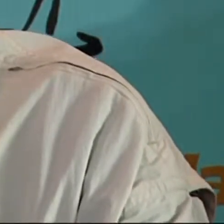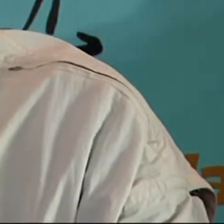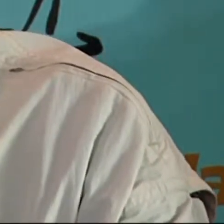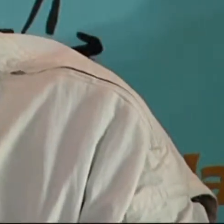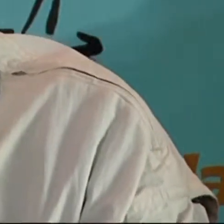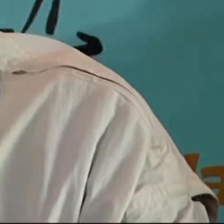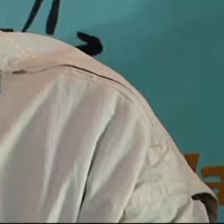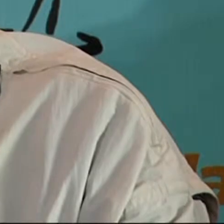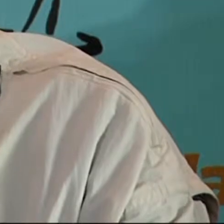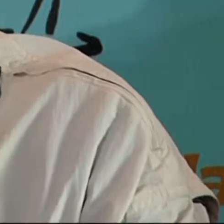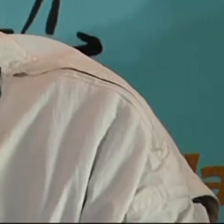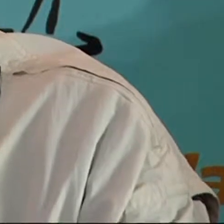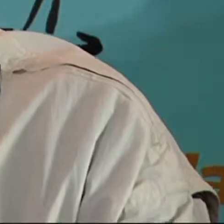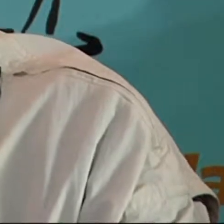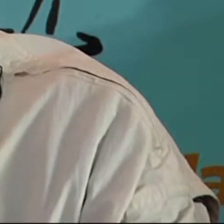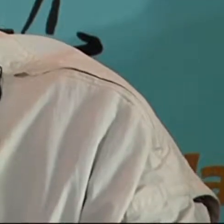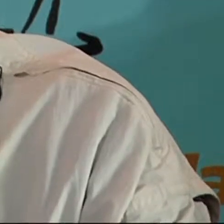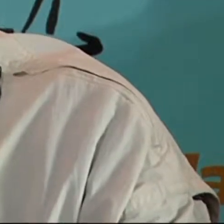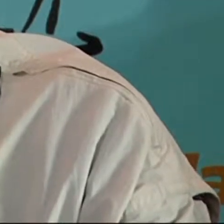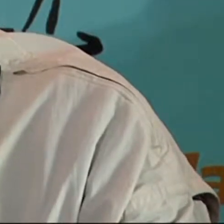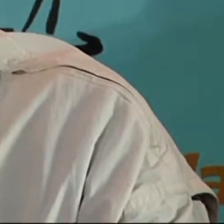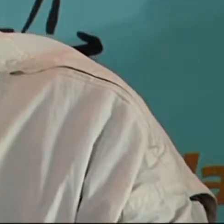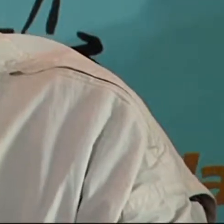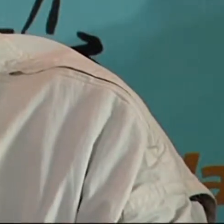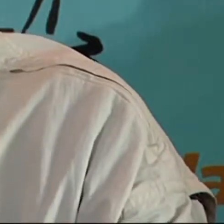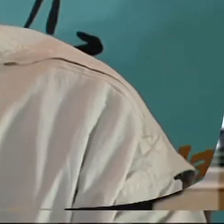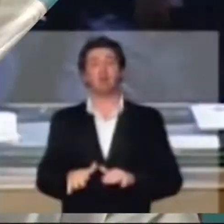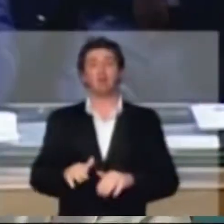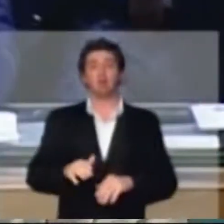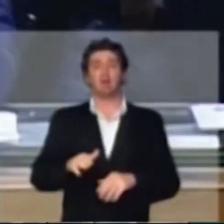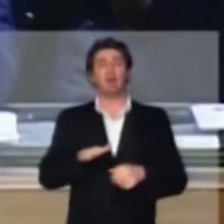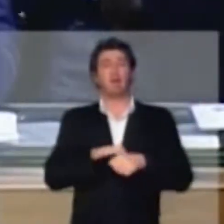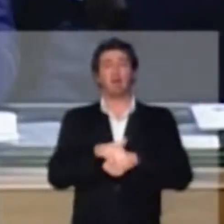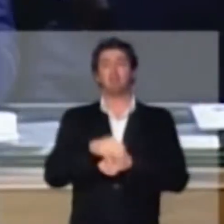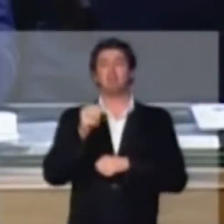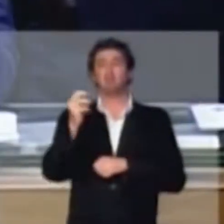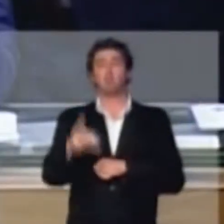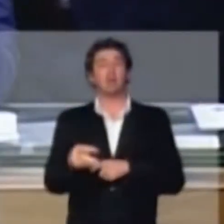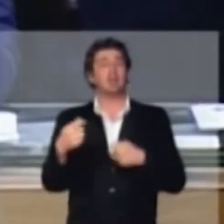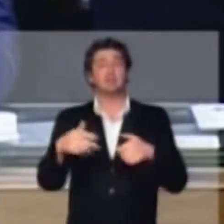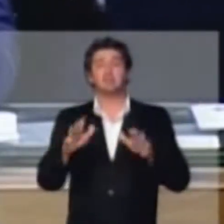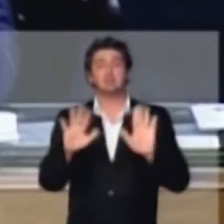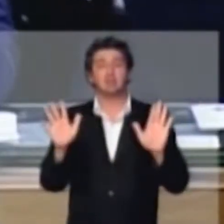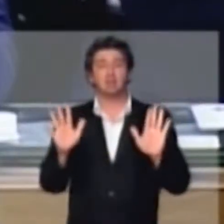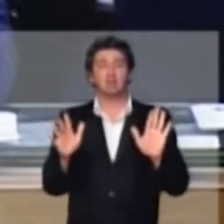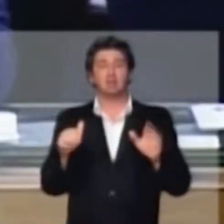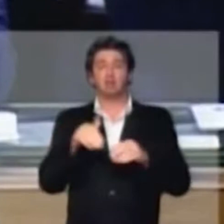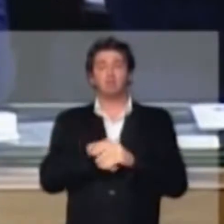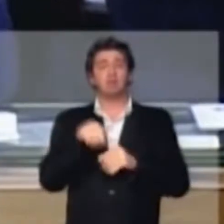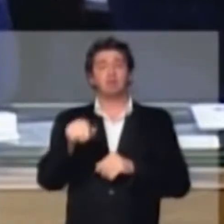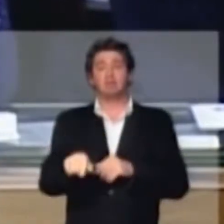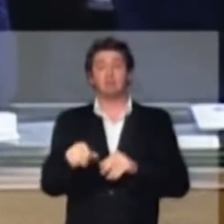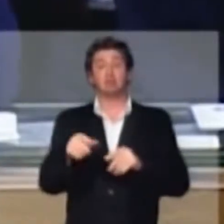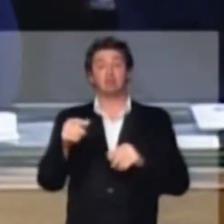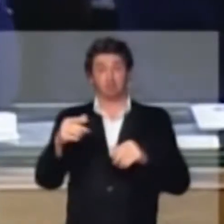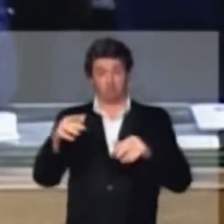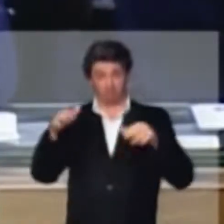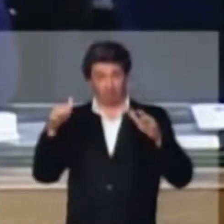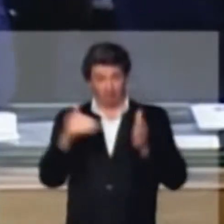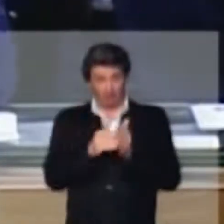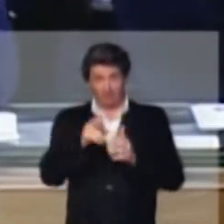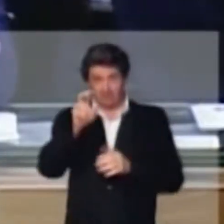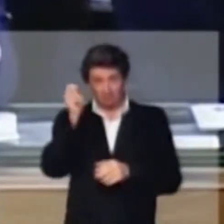a nivel del inventario de alimentos disponible. Fue necesario esa votación, ni que fique hasta